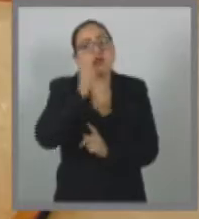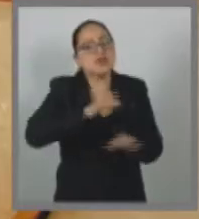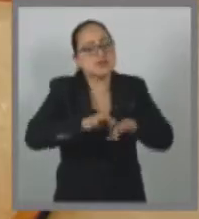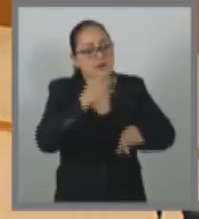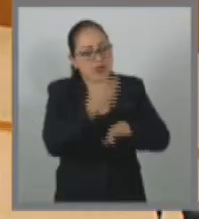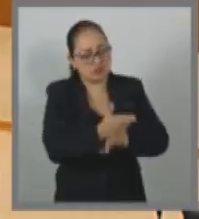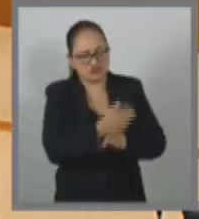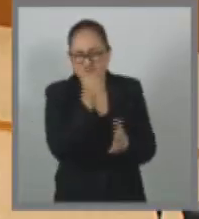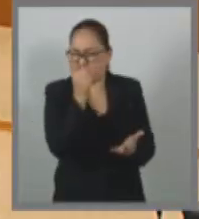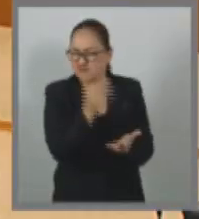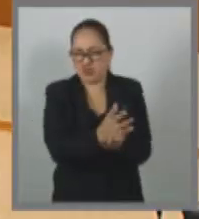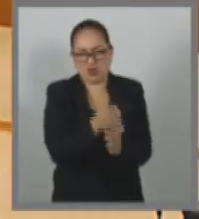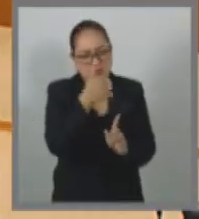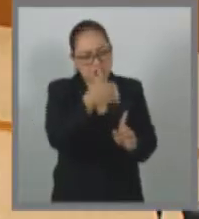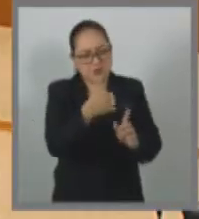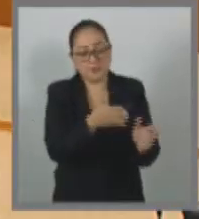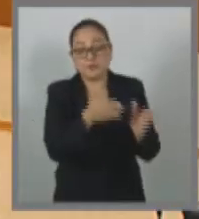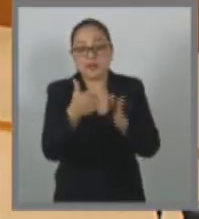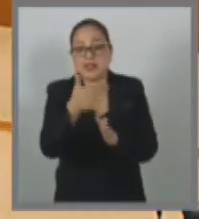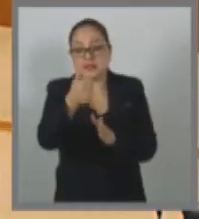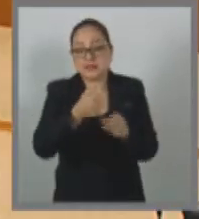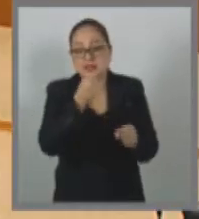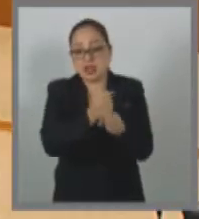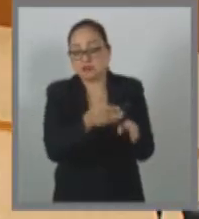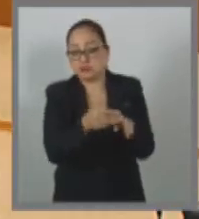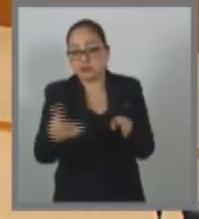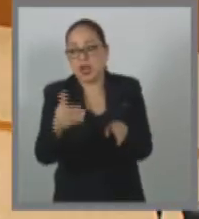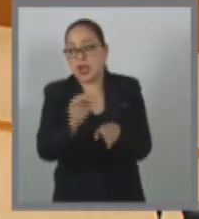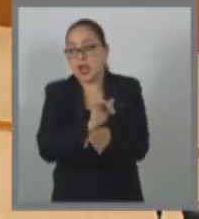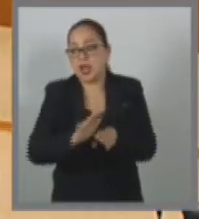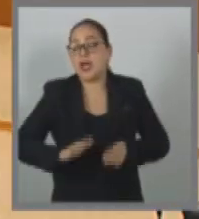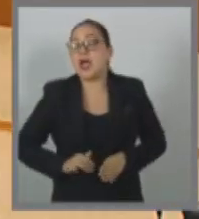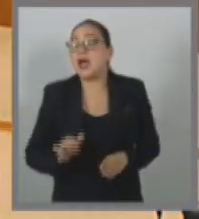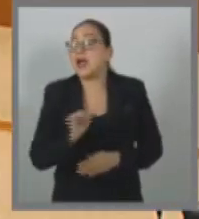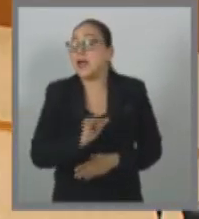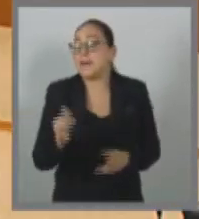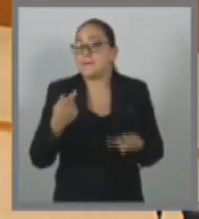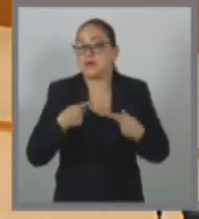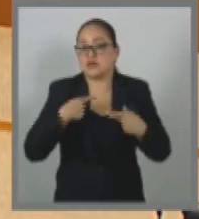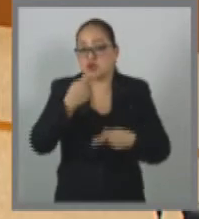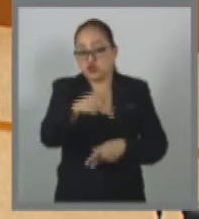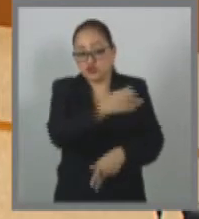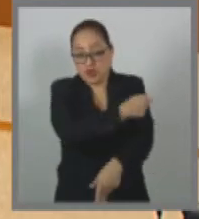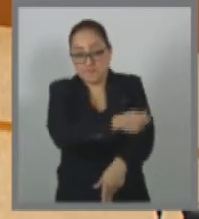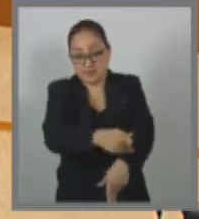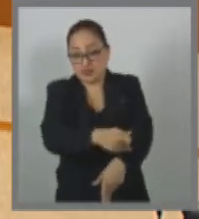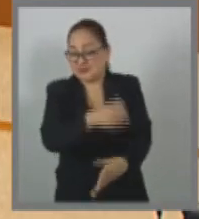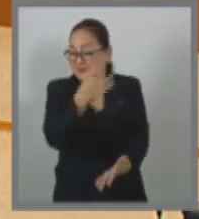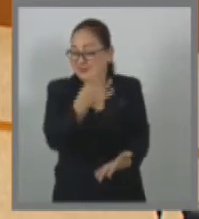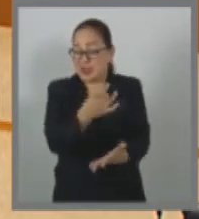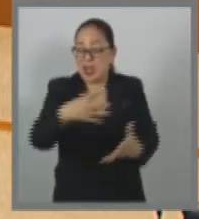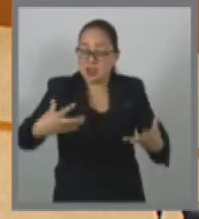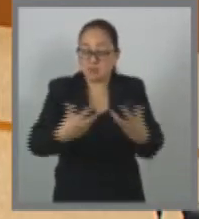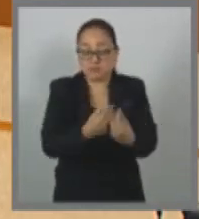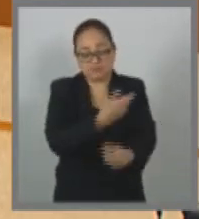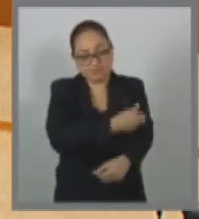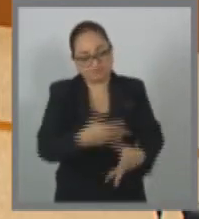trabajadores. Fue 6 años más tarde cuando se extienden los beneficios a los familiares de los trabajadores y en